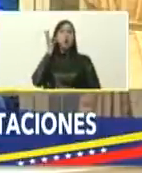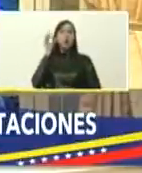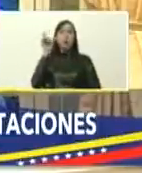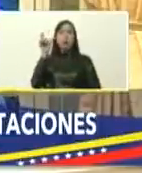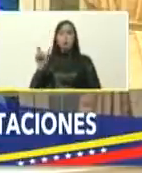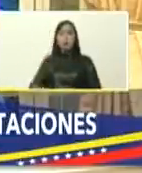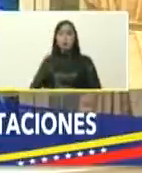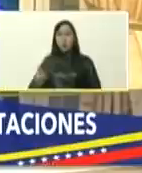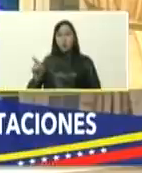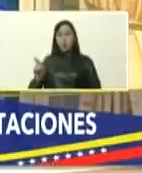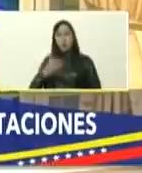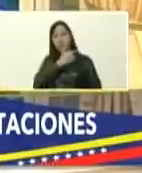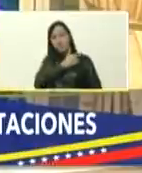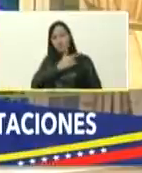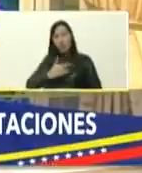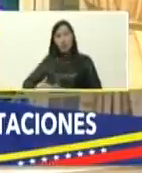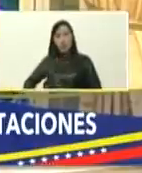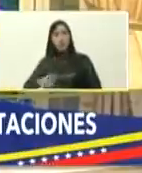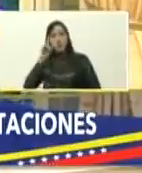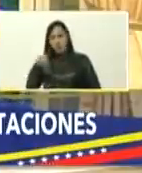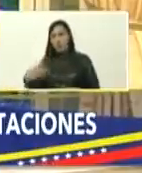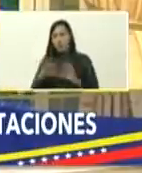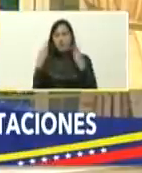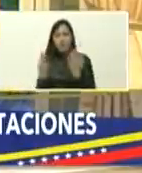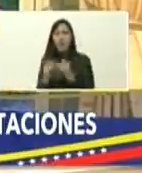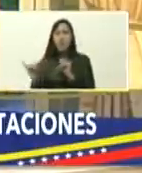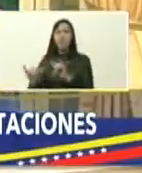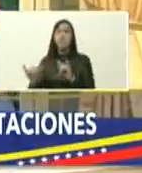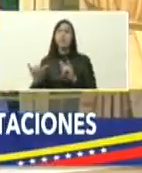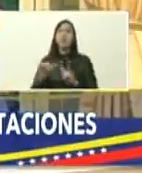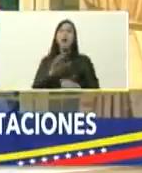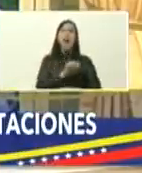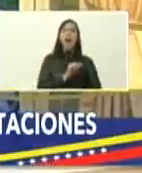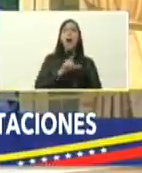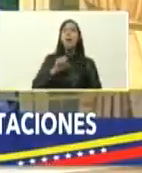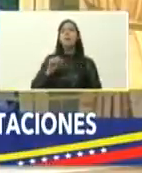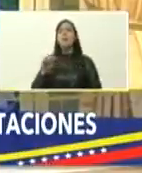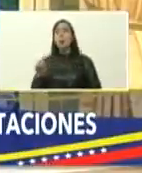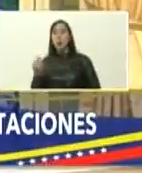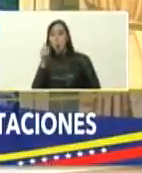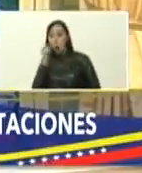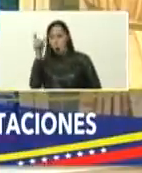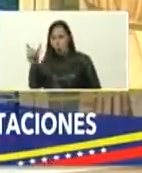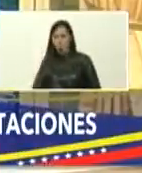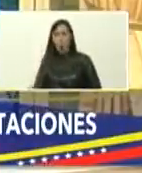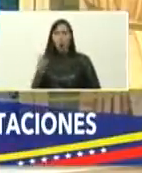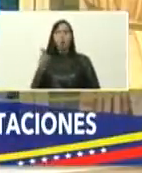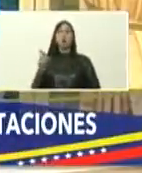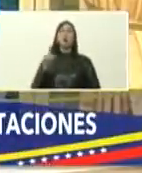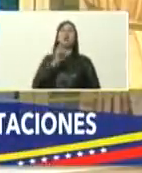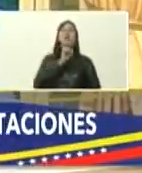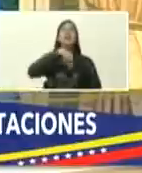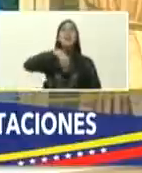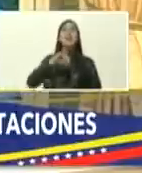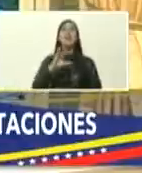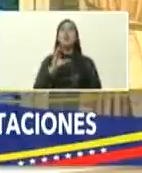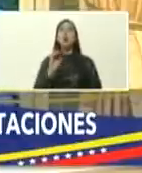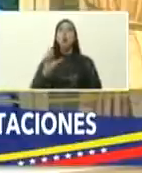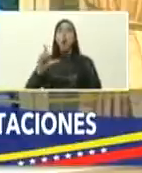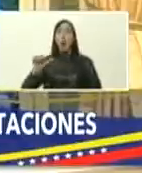Alessandro, presidente de la empresa. ¿Familia tuya? De Alessandro, tu papá. Nicola.